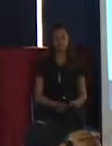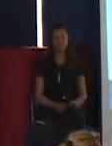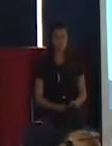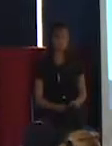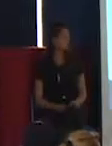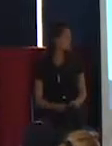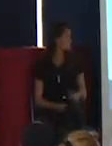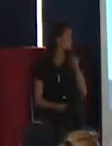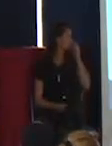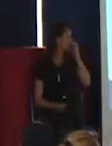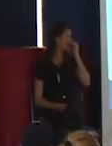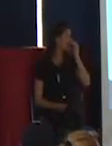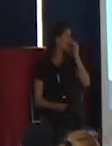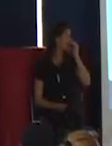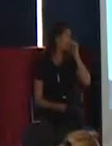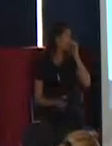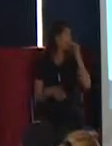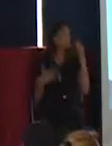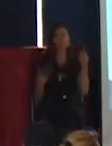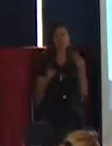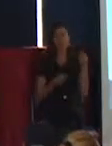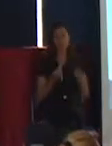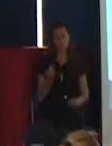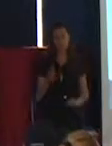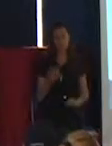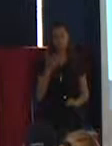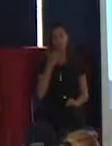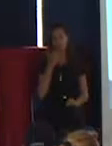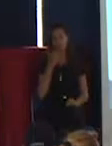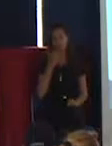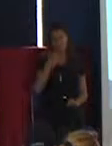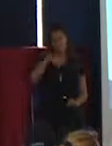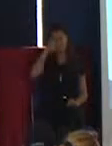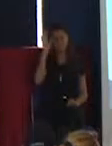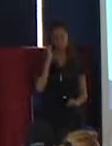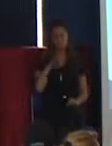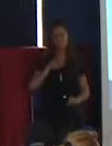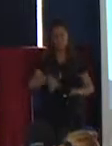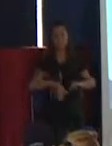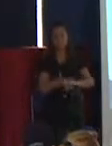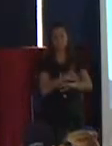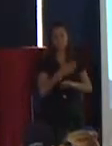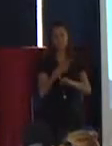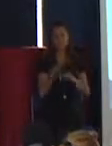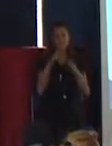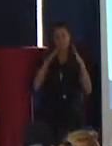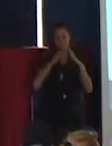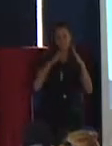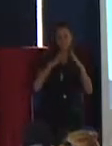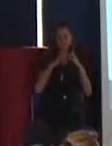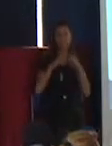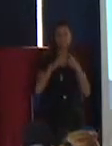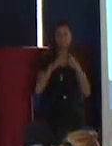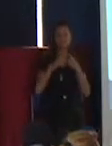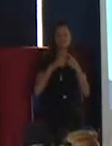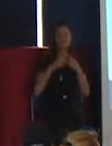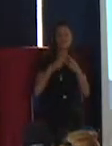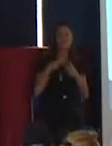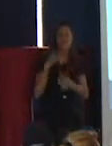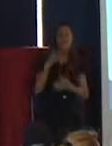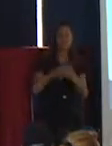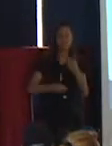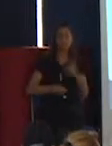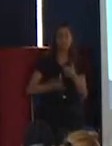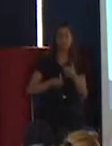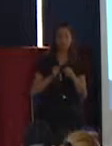como sobre todo el Ministerio de Hacienda y Crédito Público y el Departamento Nacional de Planeación son